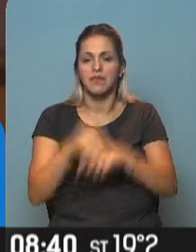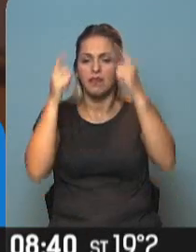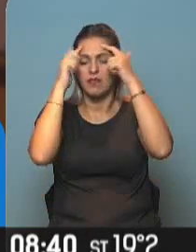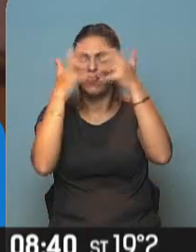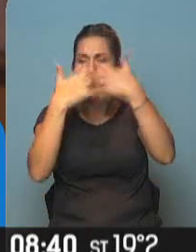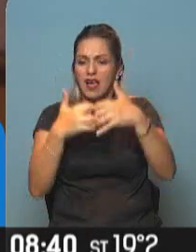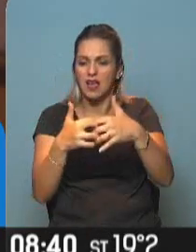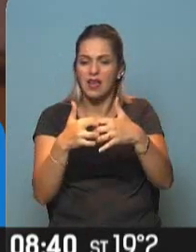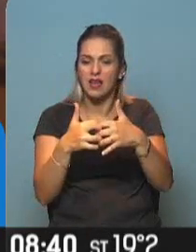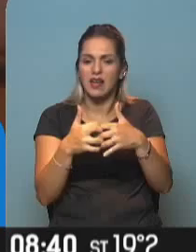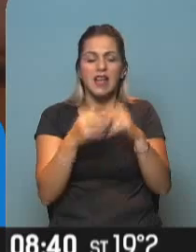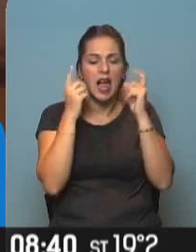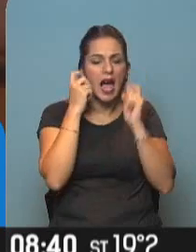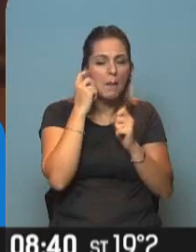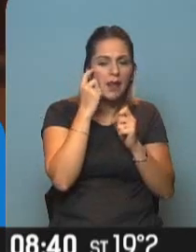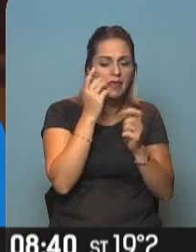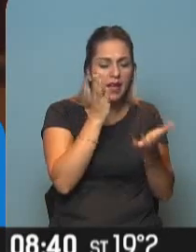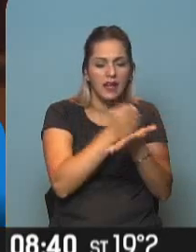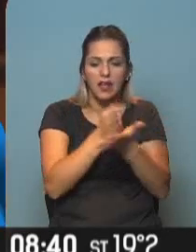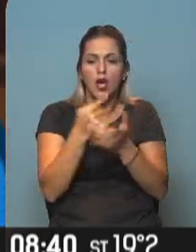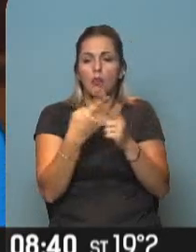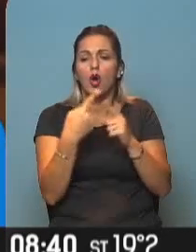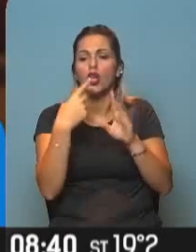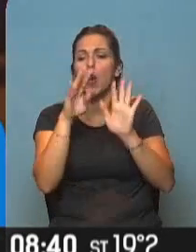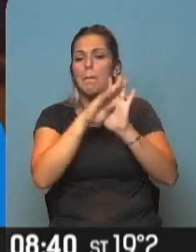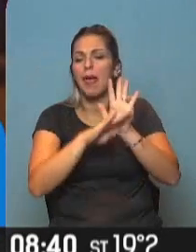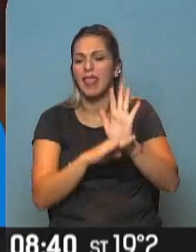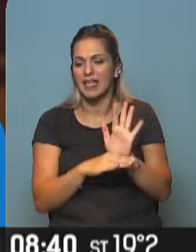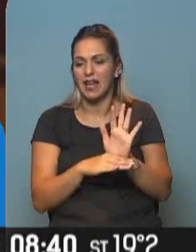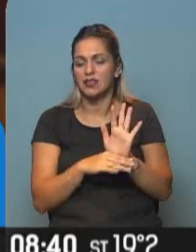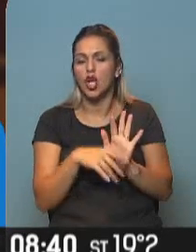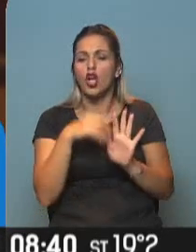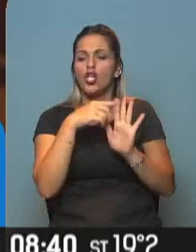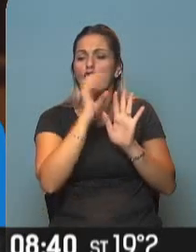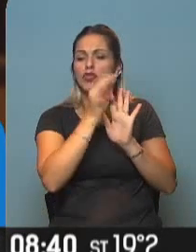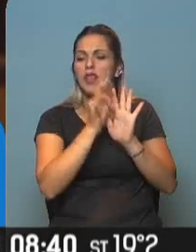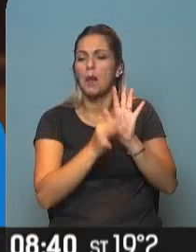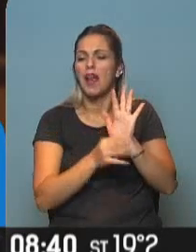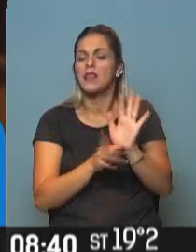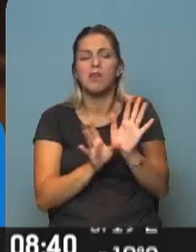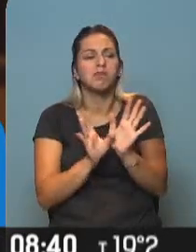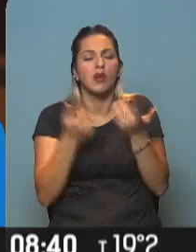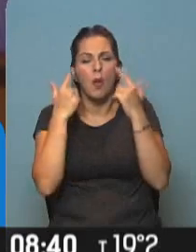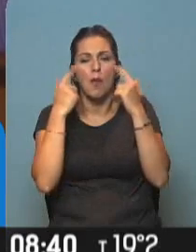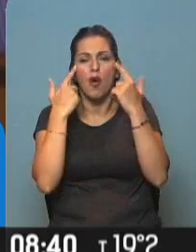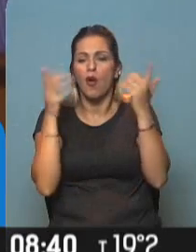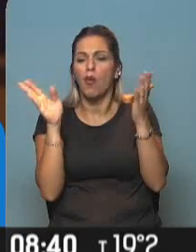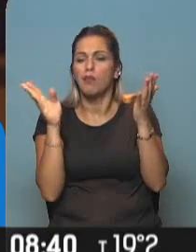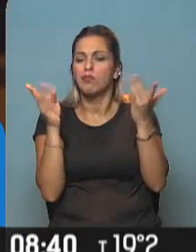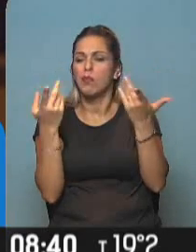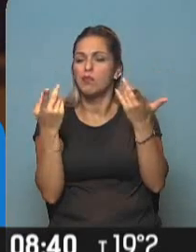dividido y compartimentado por asignaturas con saberes bastante obsoletos y pasar a trabajar por